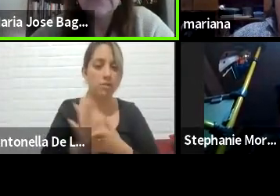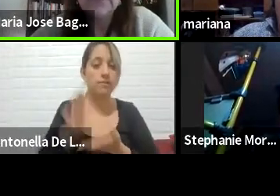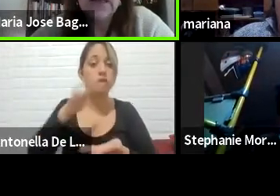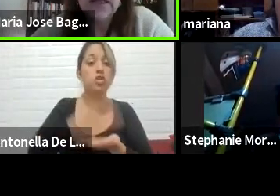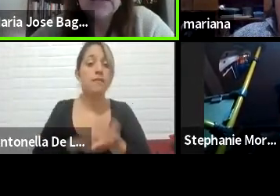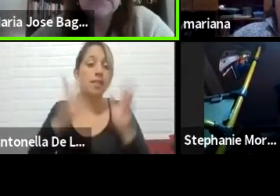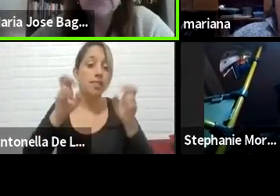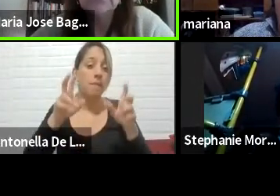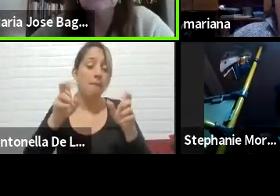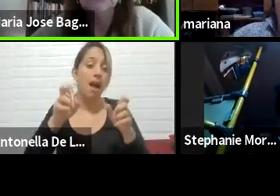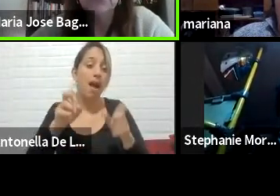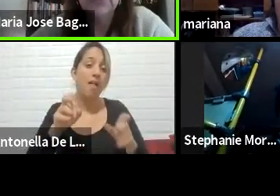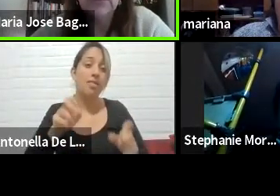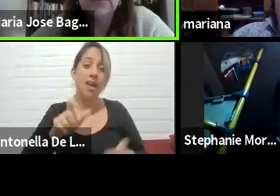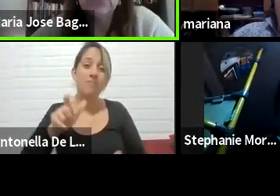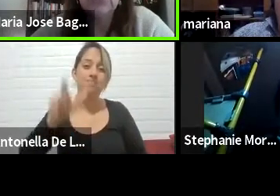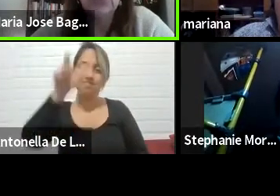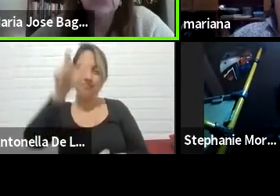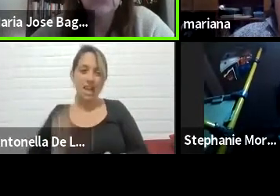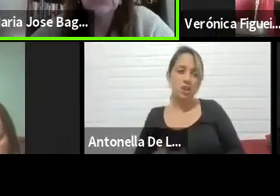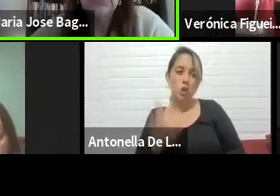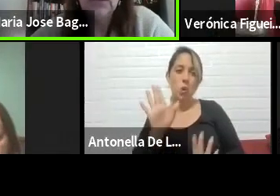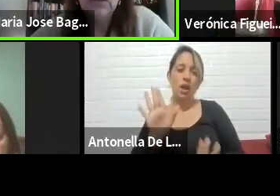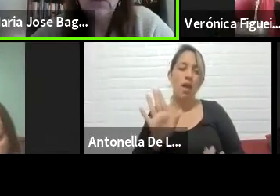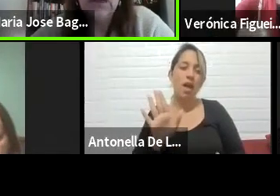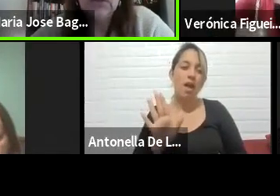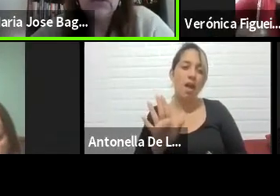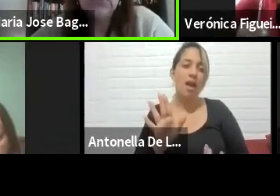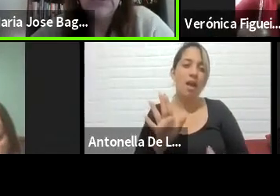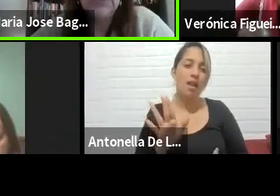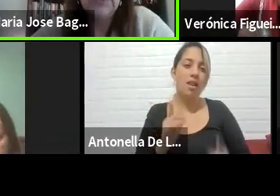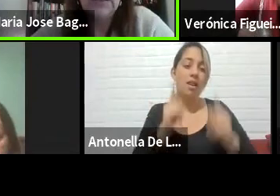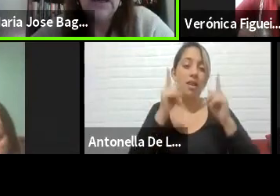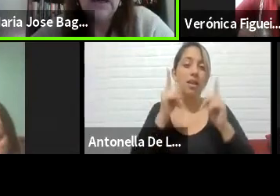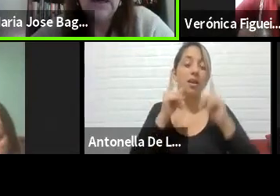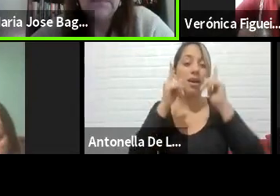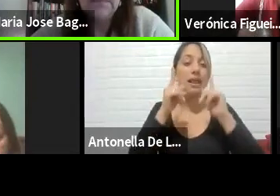las necesidades, es importante, no solo en cuanto